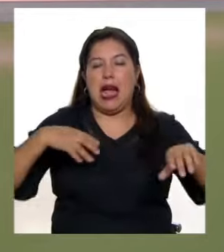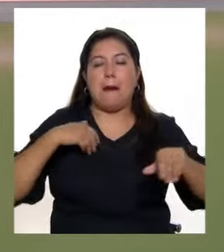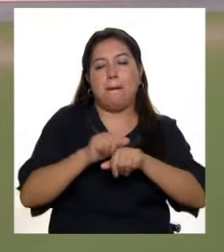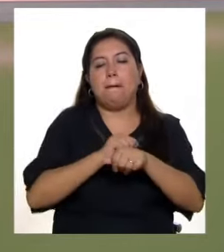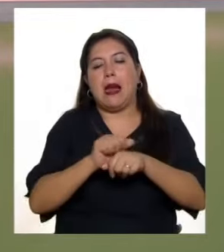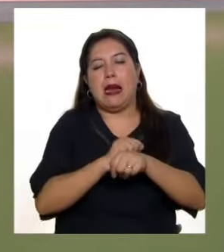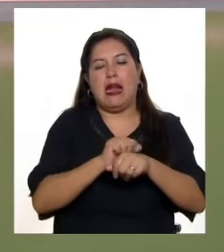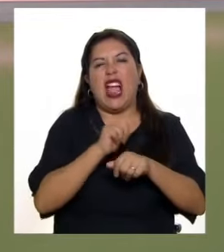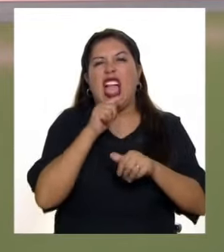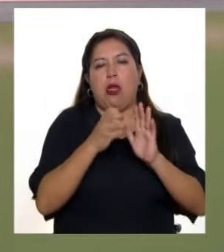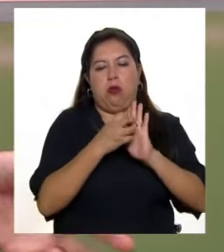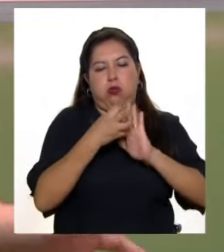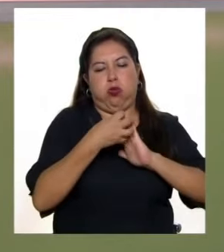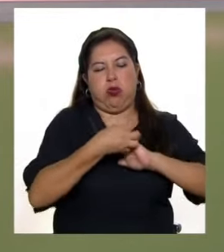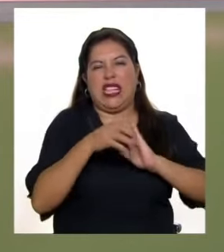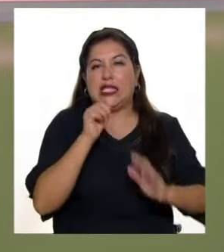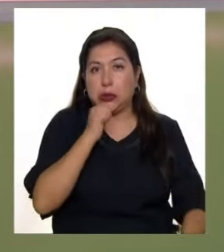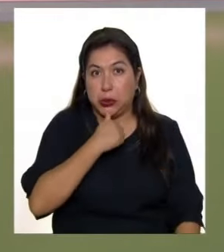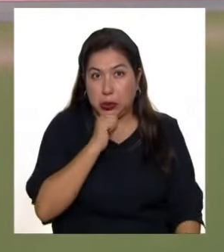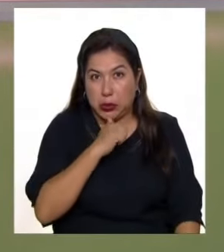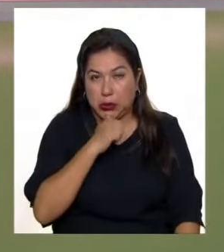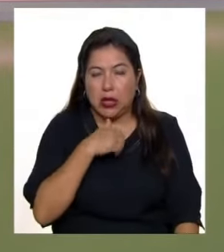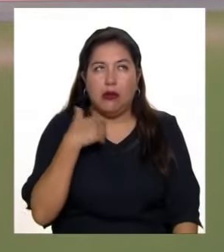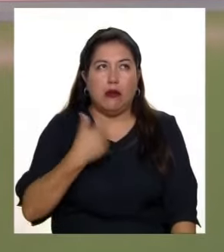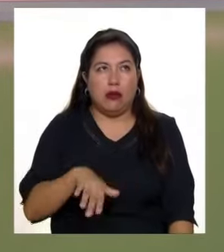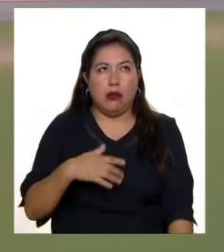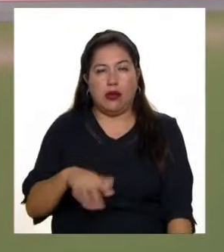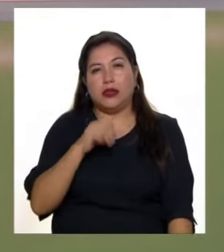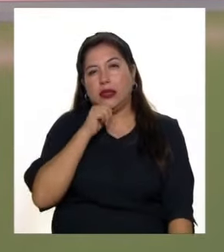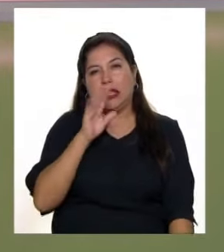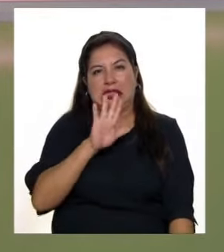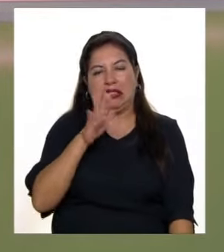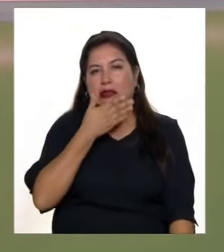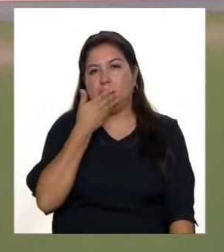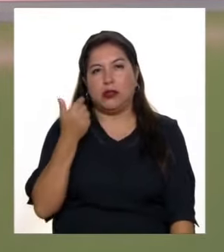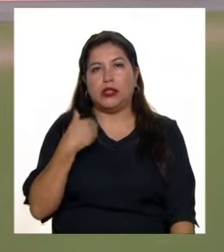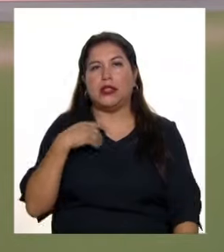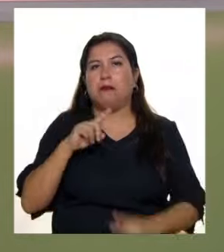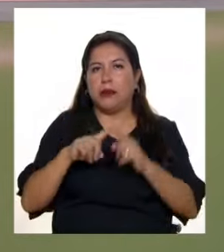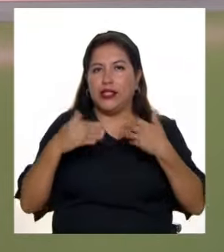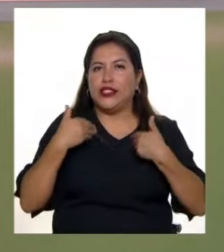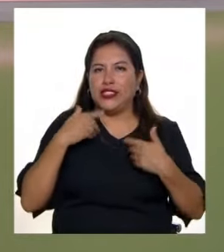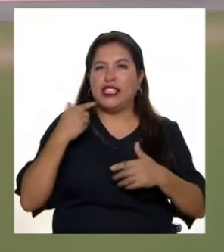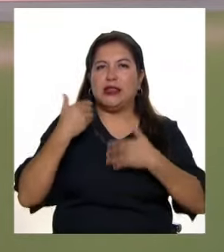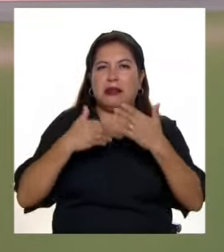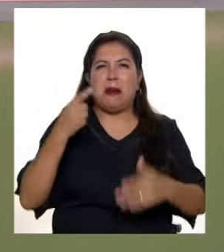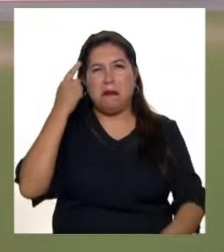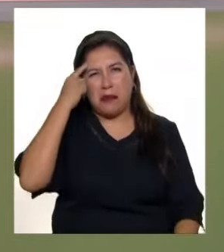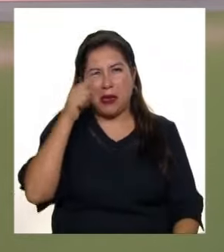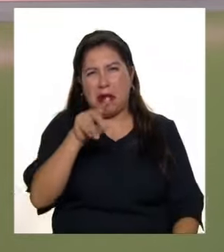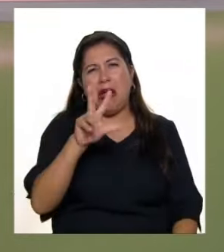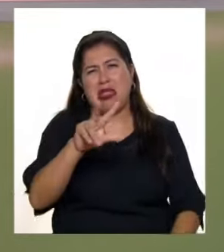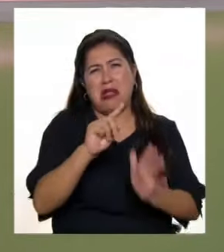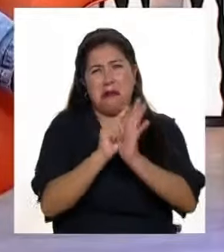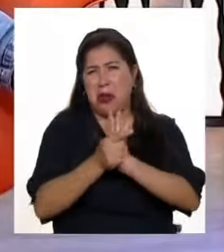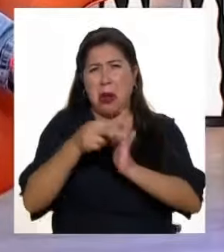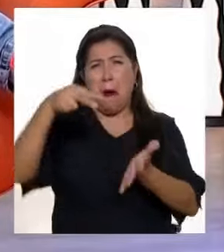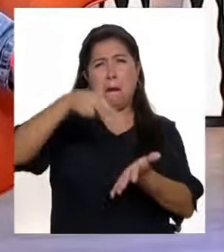Entonces hay todo un proceso de verdad que... Claro, uno lo ve de fuera y dice, pero son 3 minutos. Son 3 minutos,